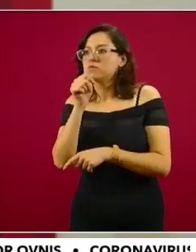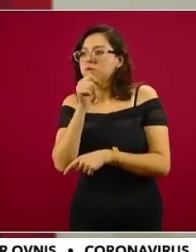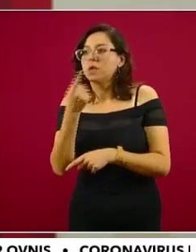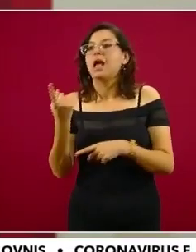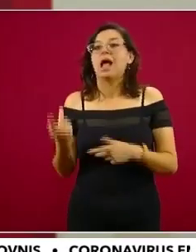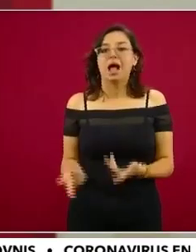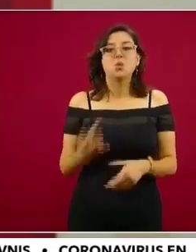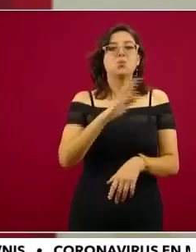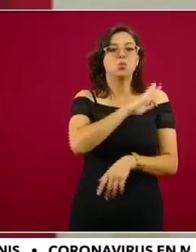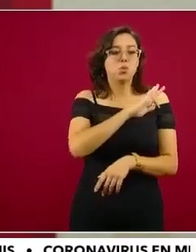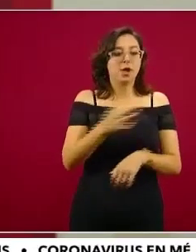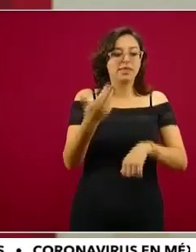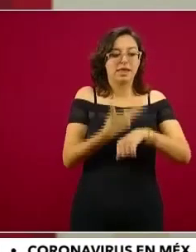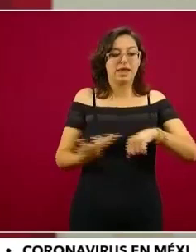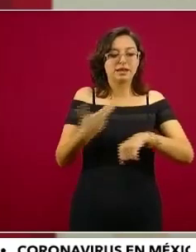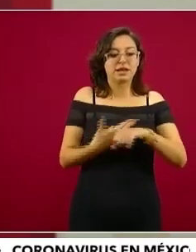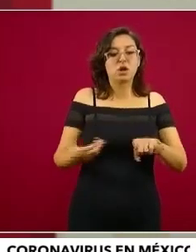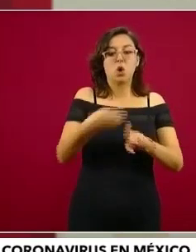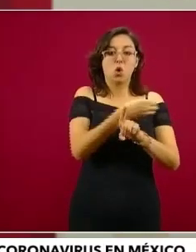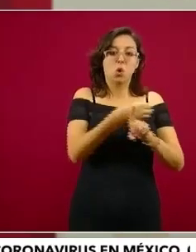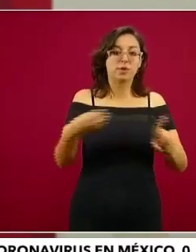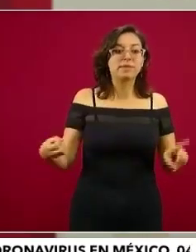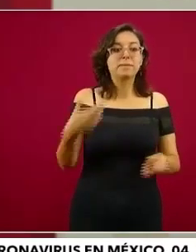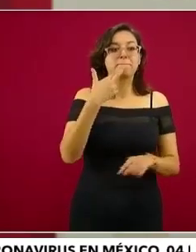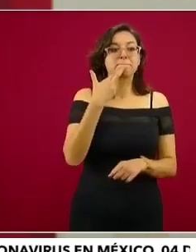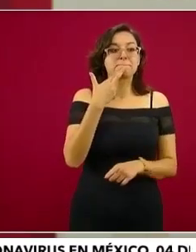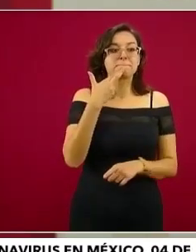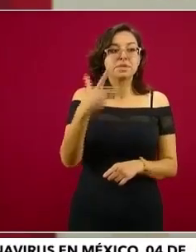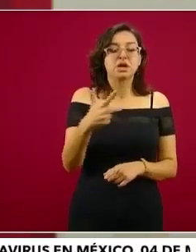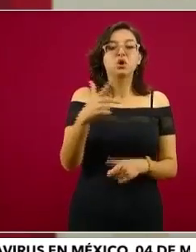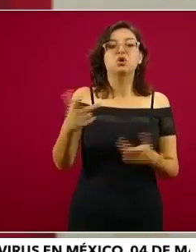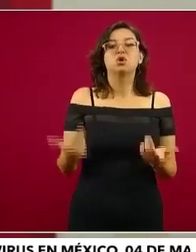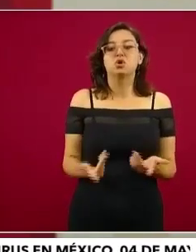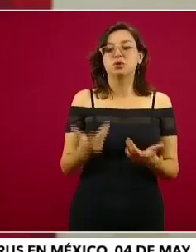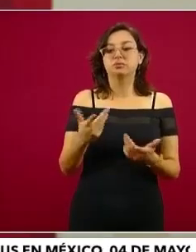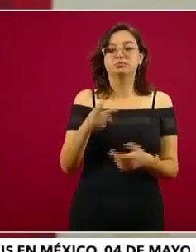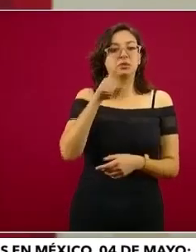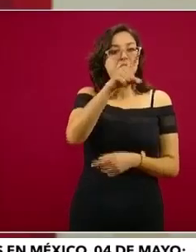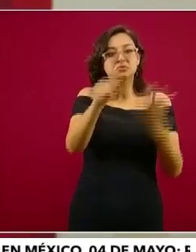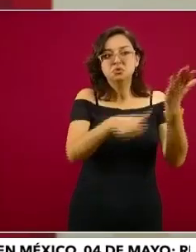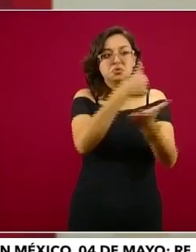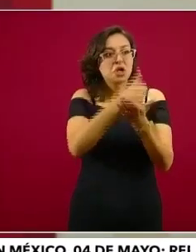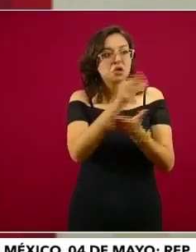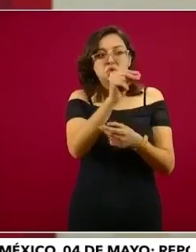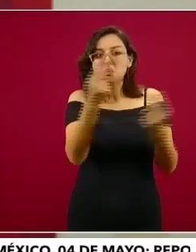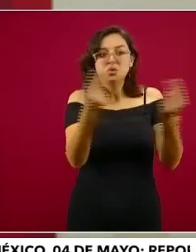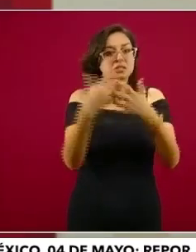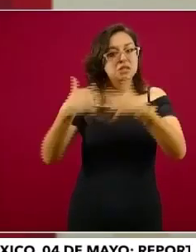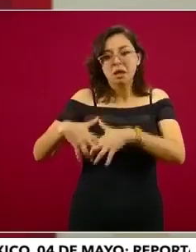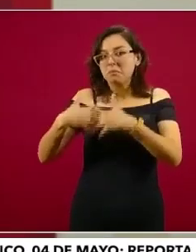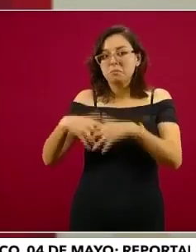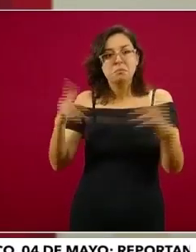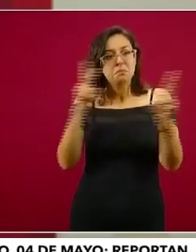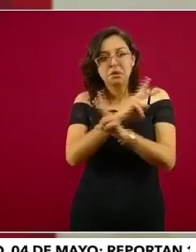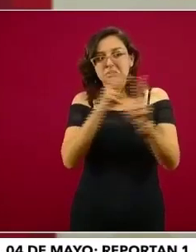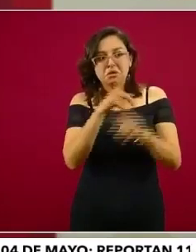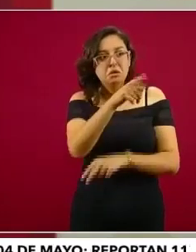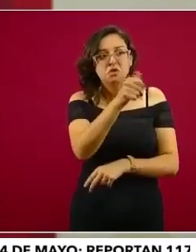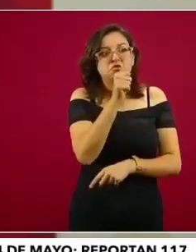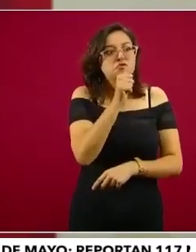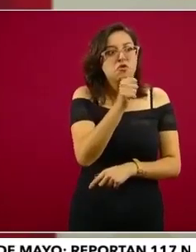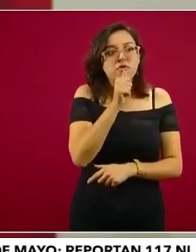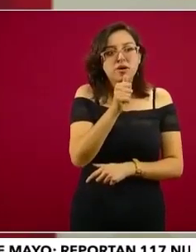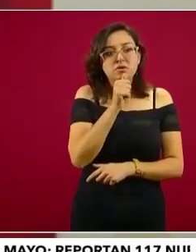nacionales de salud, ventiladores desde ciudades que en este momento no los necesitan y que tenemos además predicciones